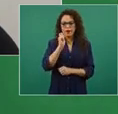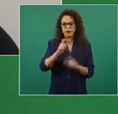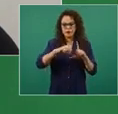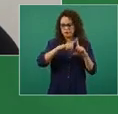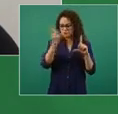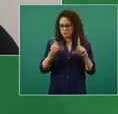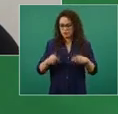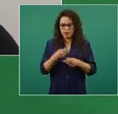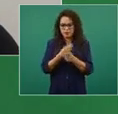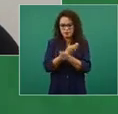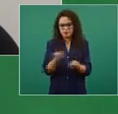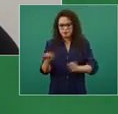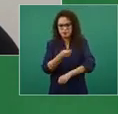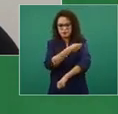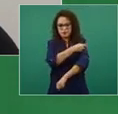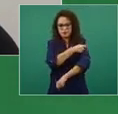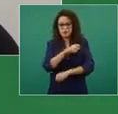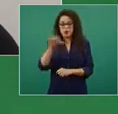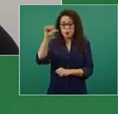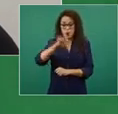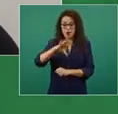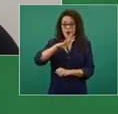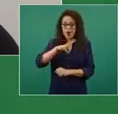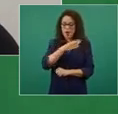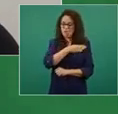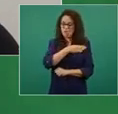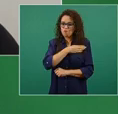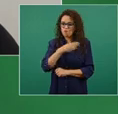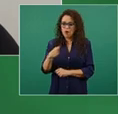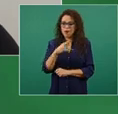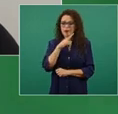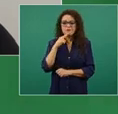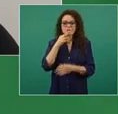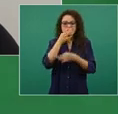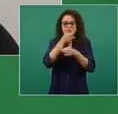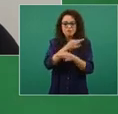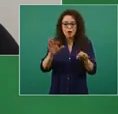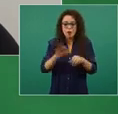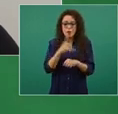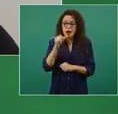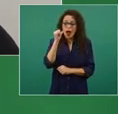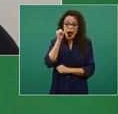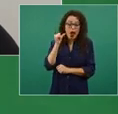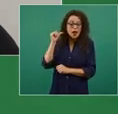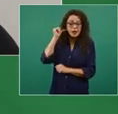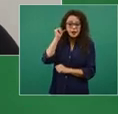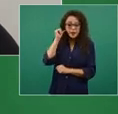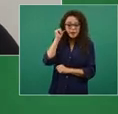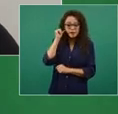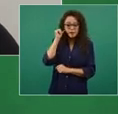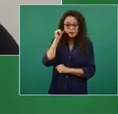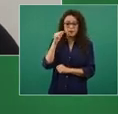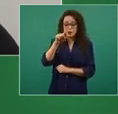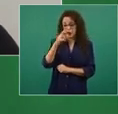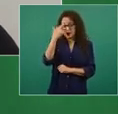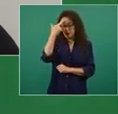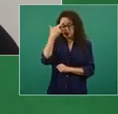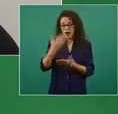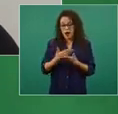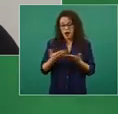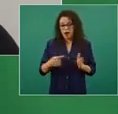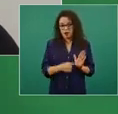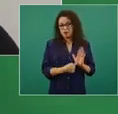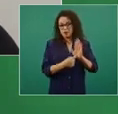hoy tenemos una excelente noticia, porque al corte del día de ayer, recordando que ahora estamos presentando